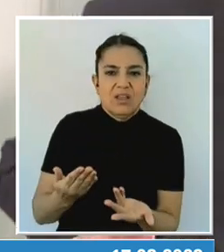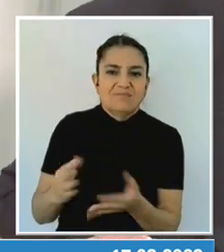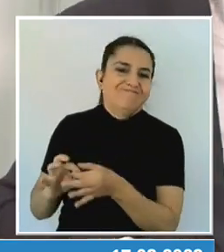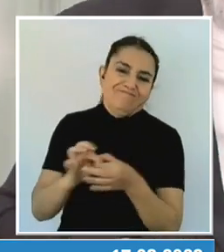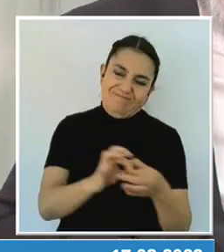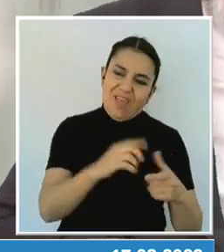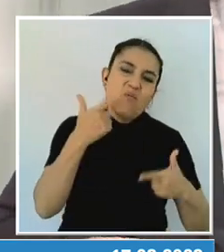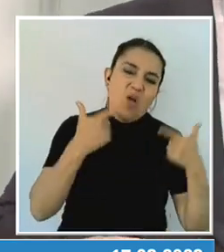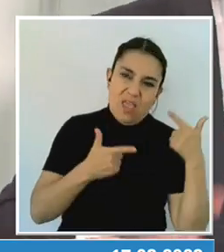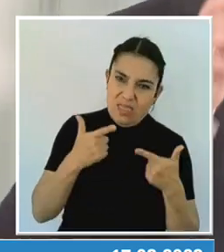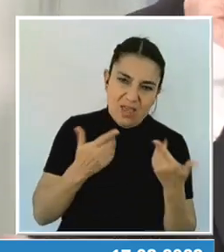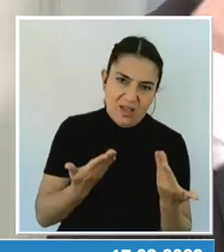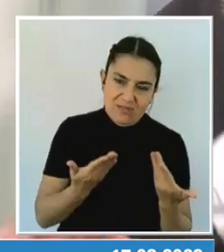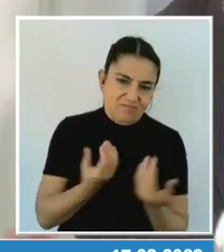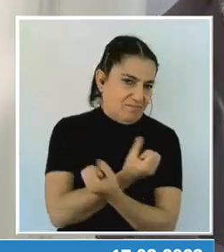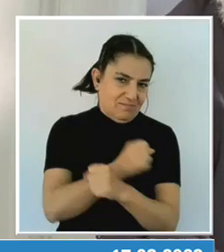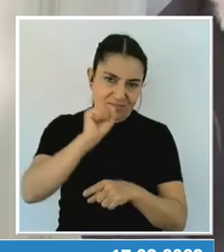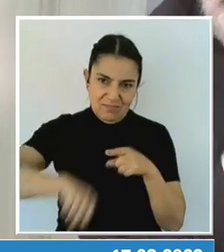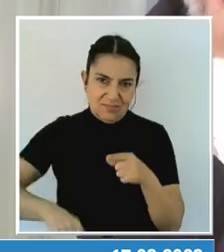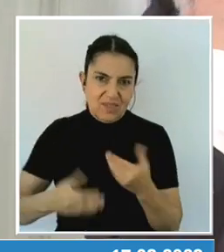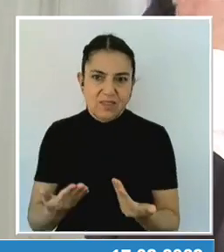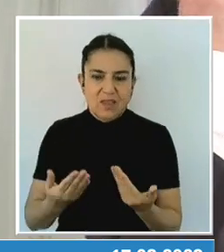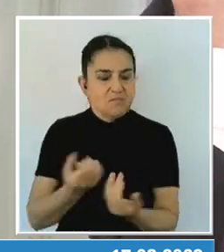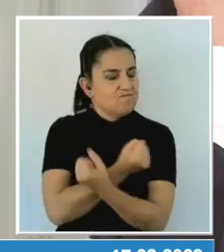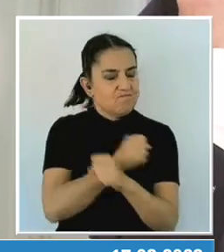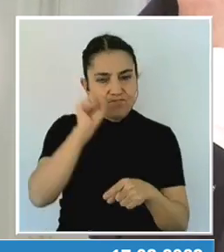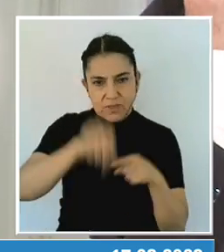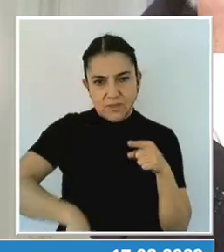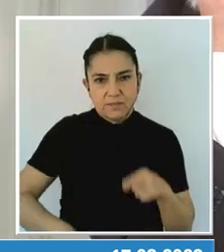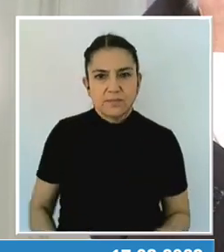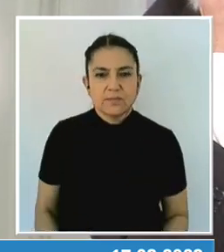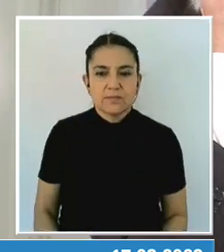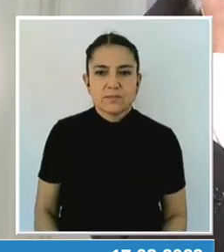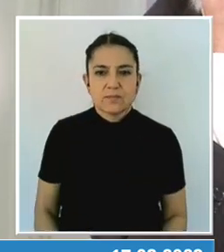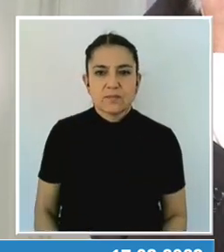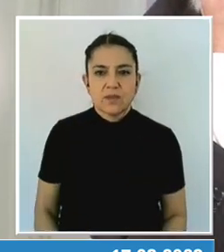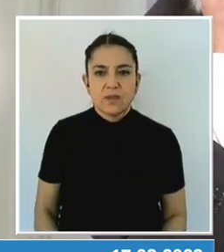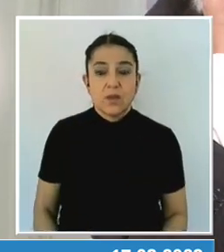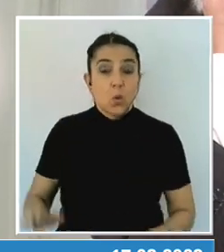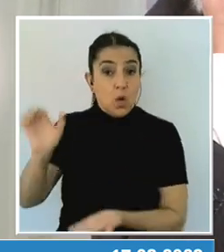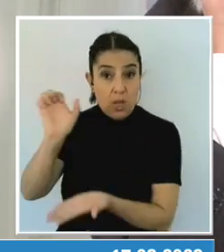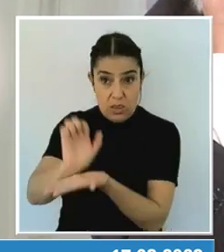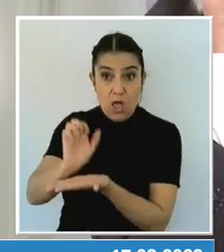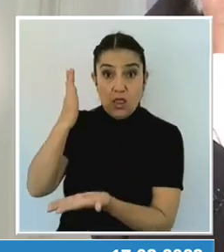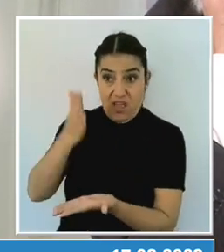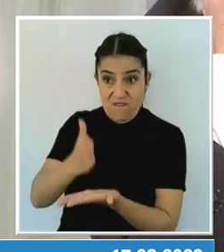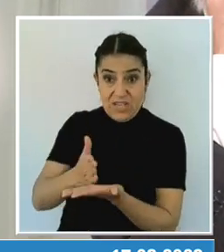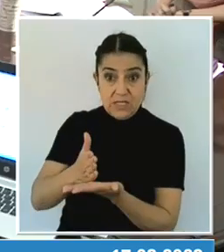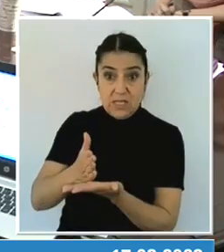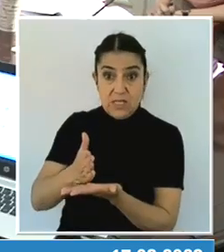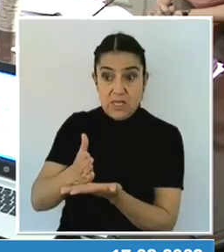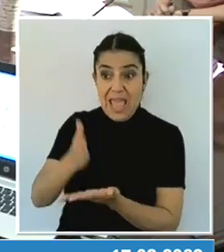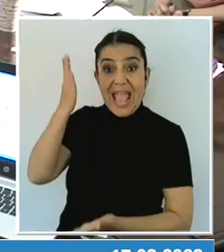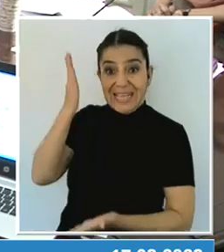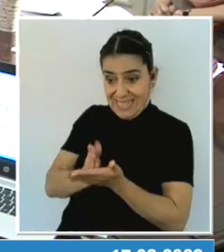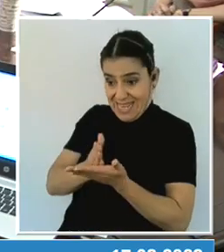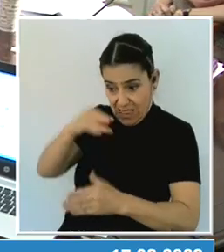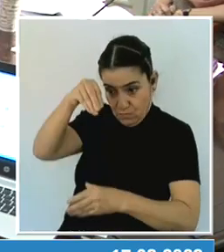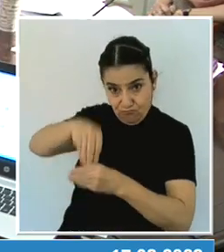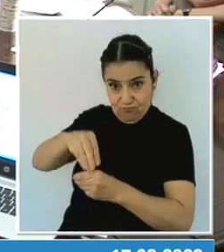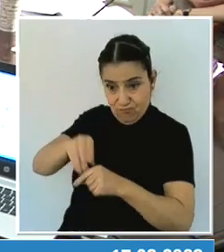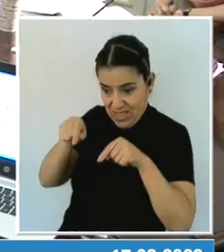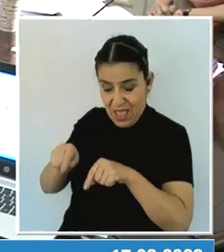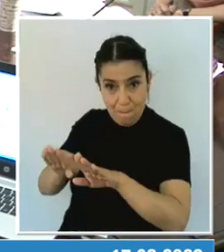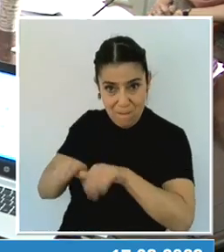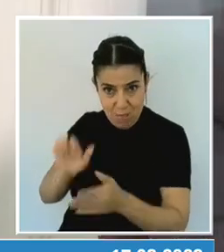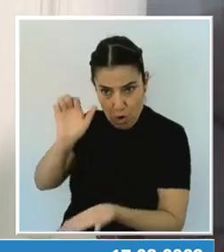inaceptable. Eso es inaceptable. Un Estado tiene que ser también exigente con sí mismo, pues. Tiene que predicar